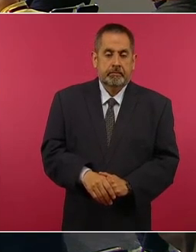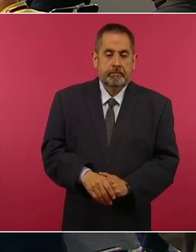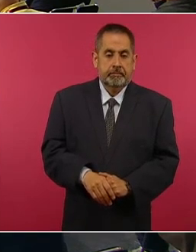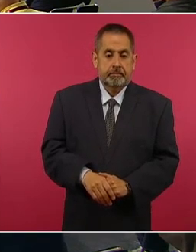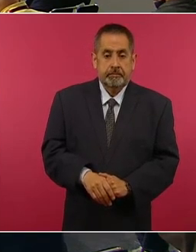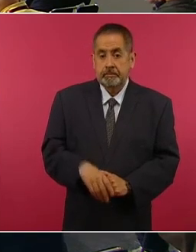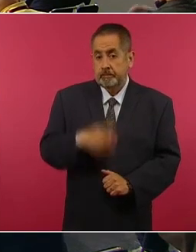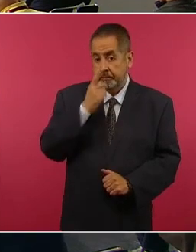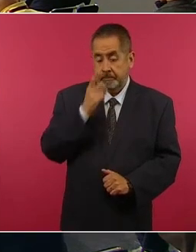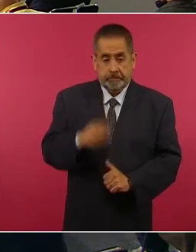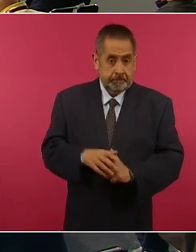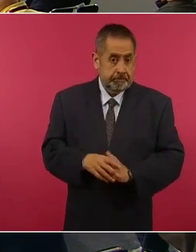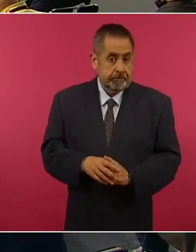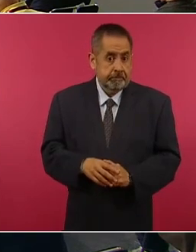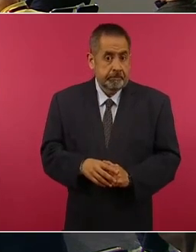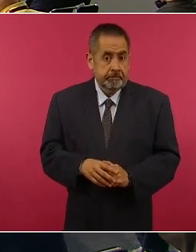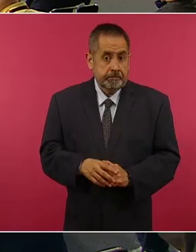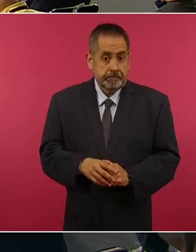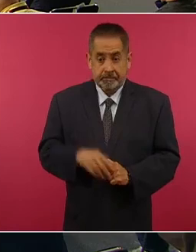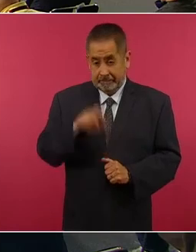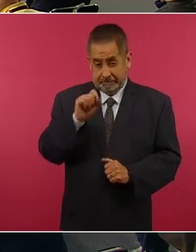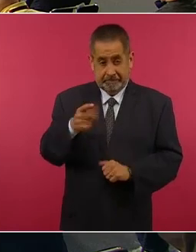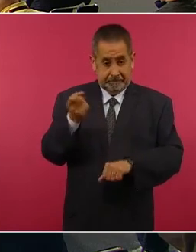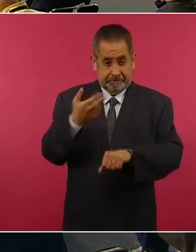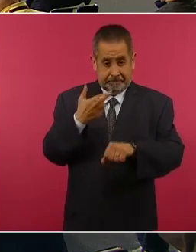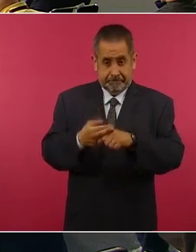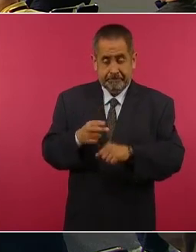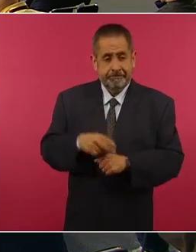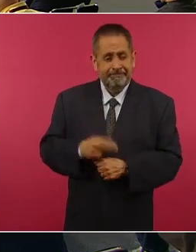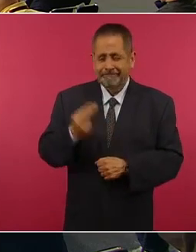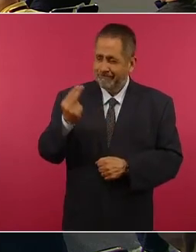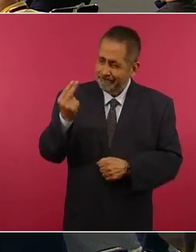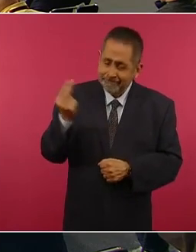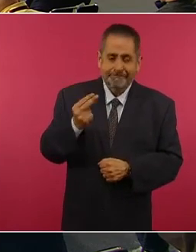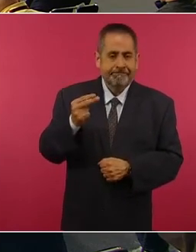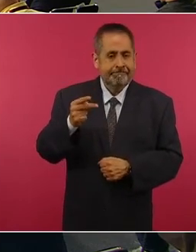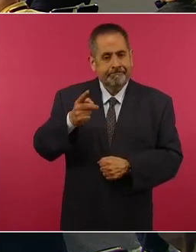Necesario, dice el propio secretario, aprobar